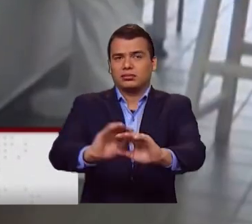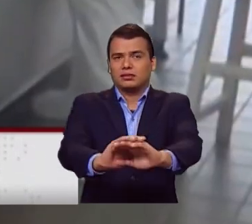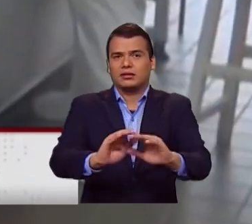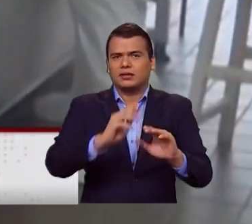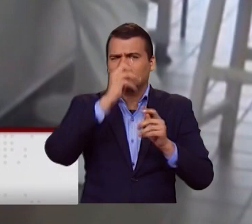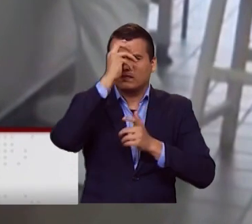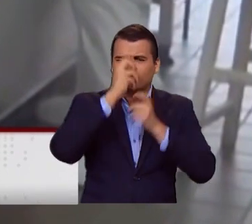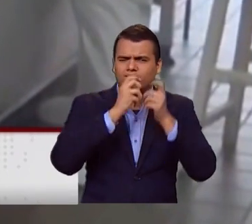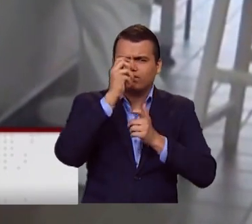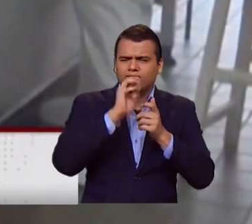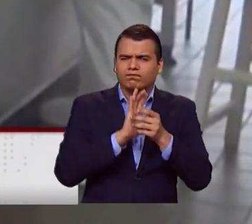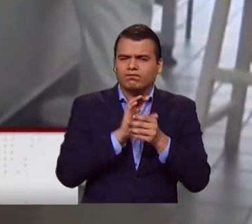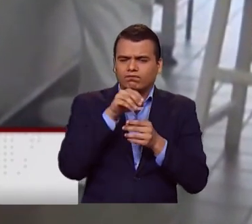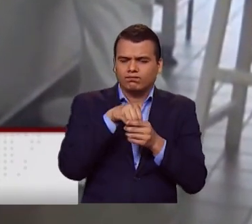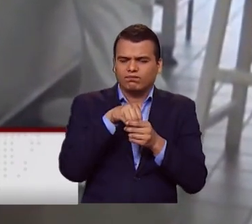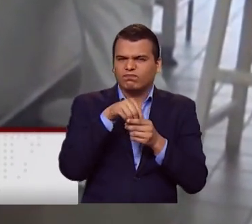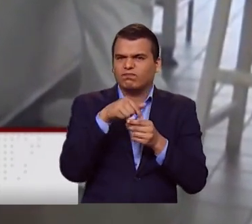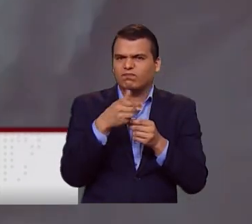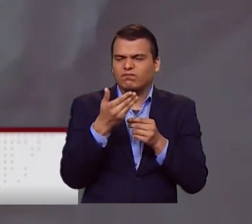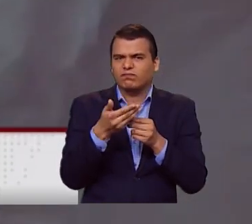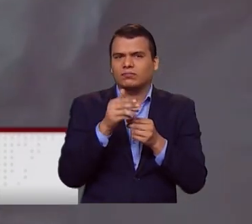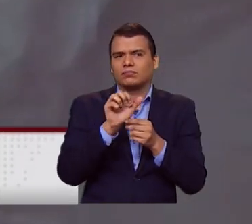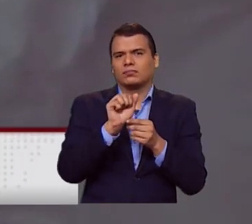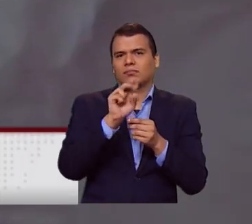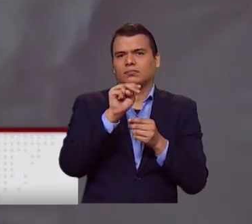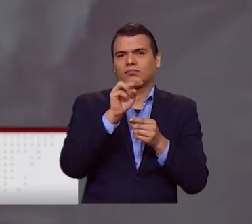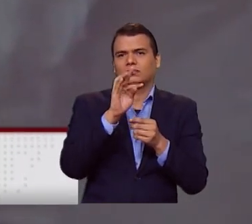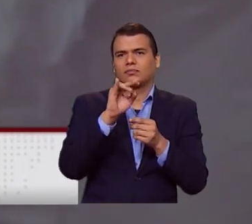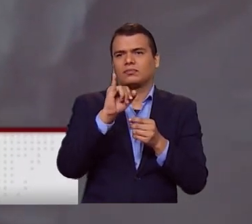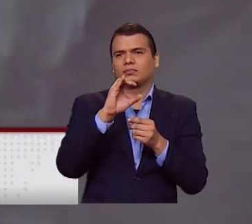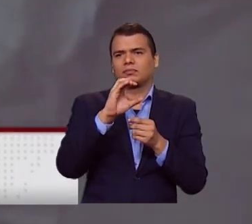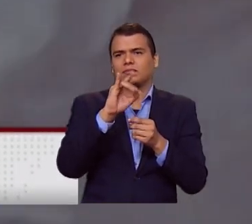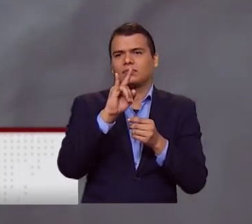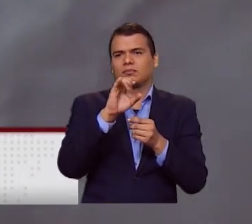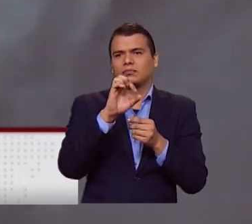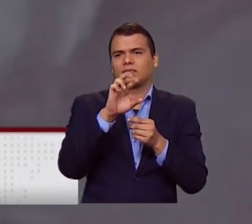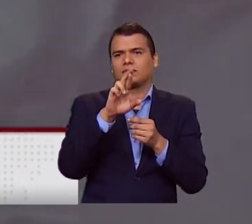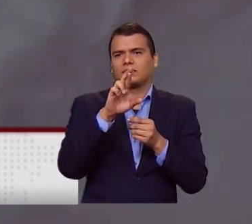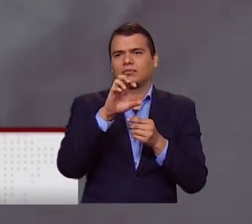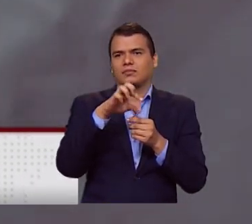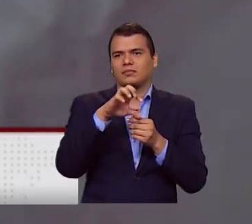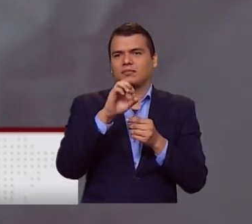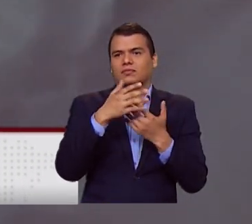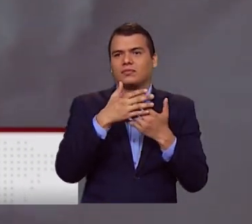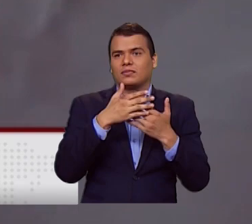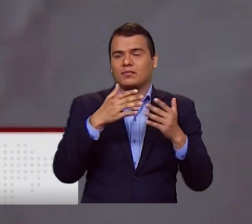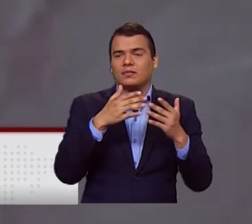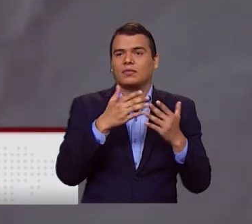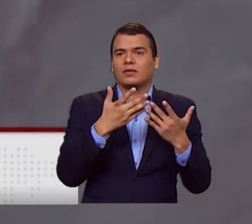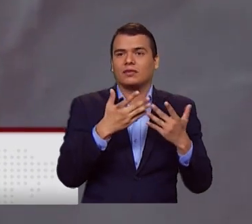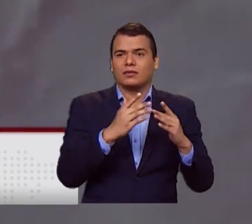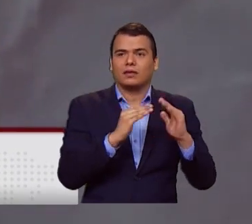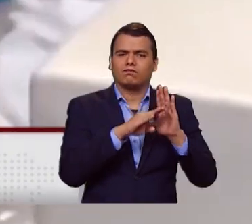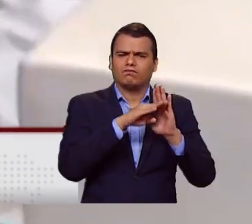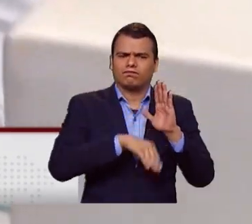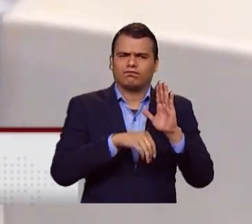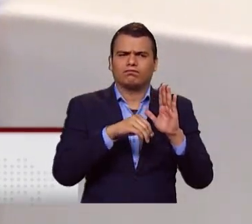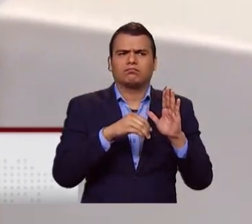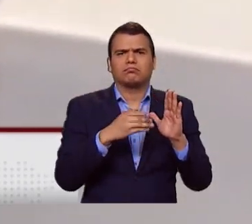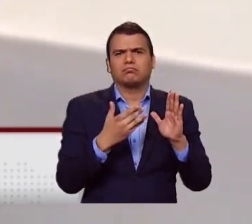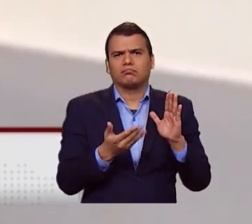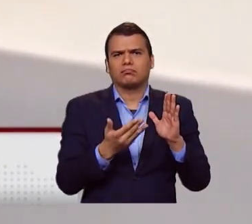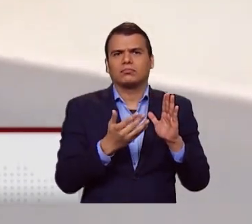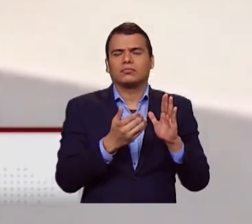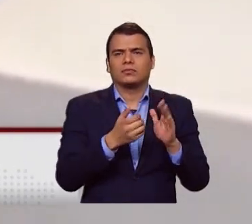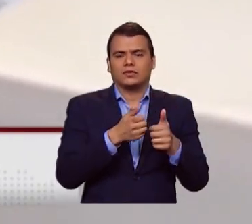o anticuerpo. Son más económicas las de anticuerpo, que tienen un valor entre 28 mil o 30